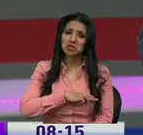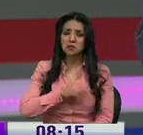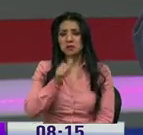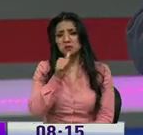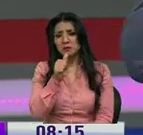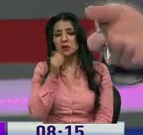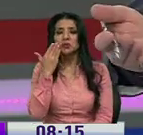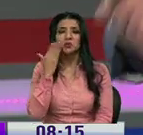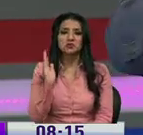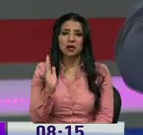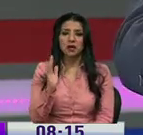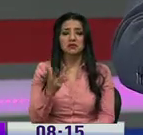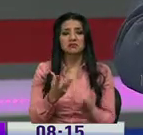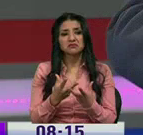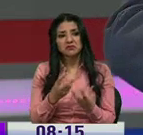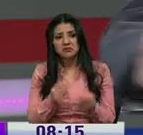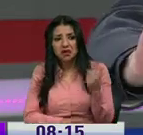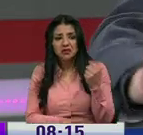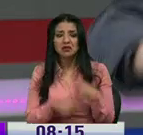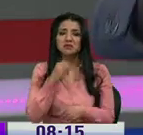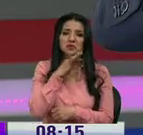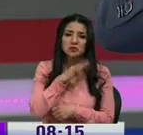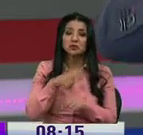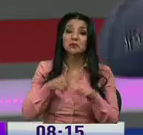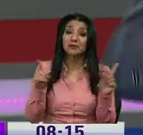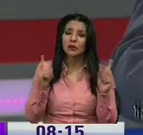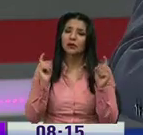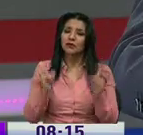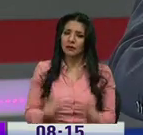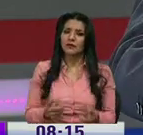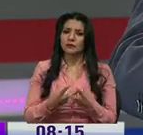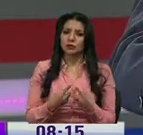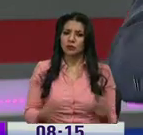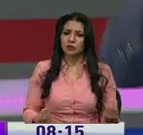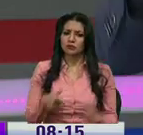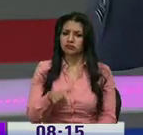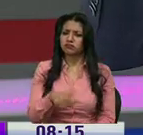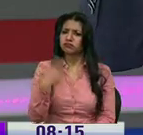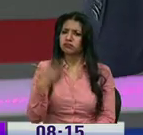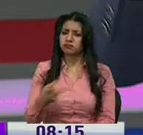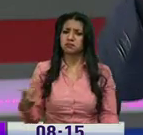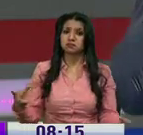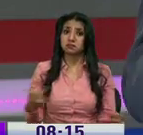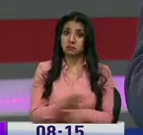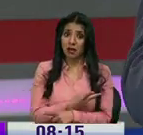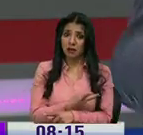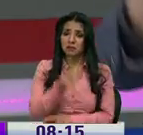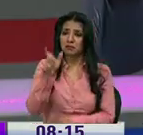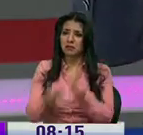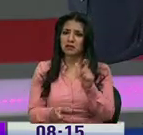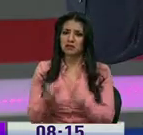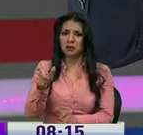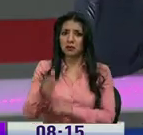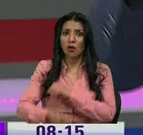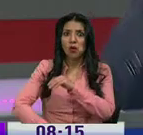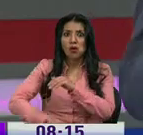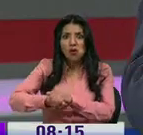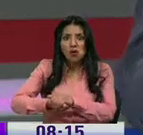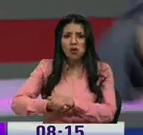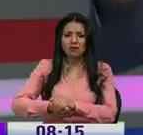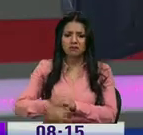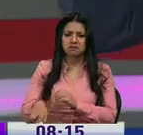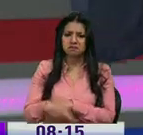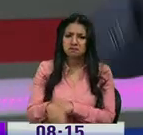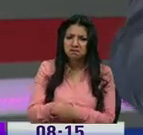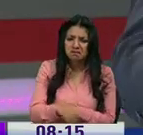si es privado. Si es municipio, es privado. Lo cierto es que el daño que hacen, porque lo vuelven sitios insalubres, llenos de